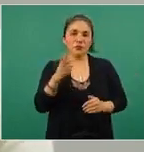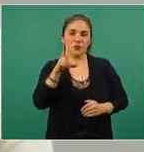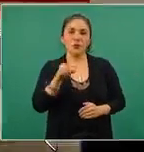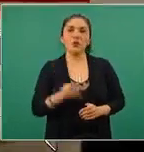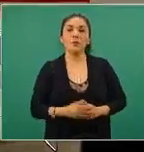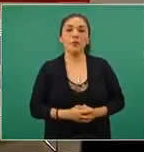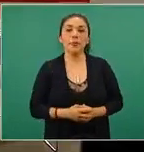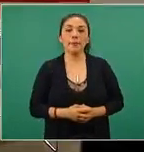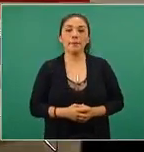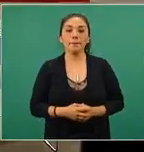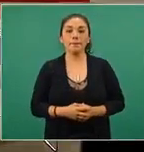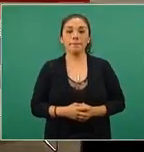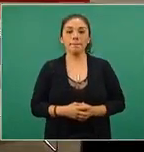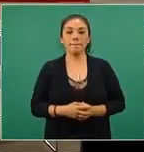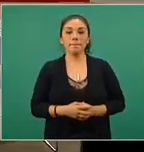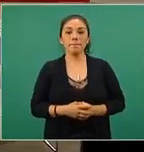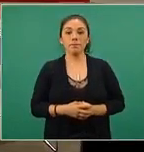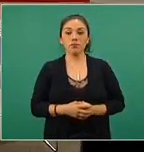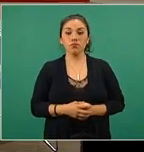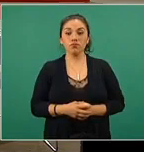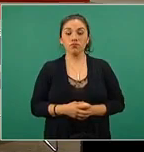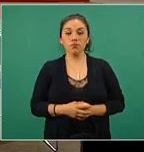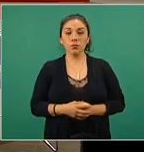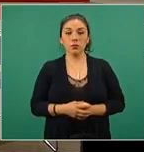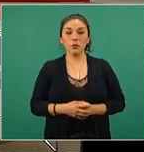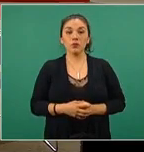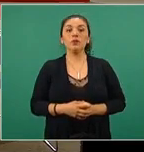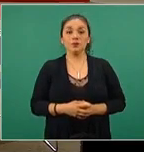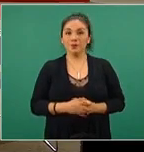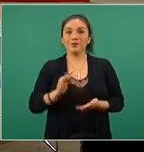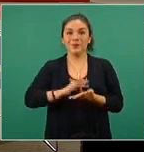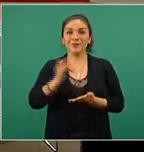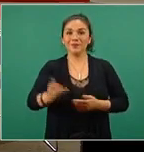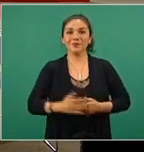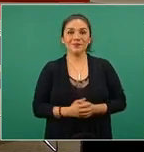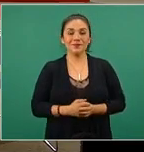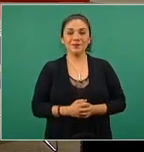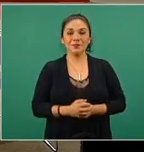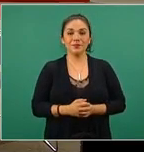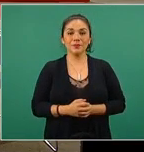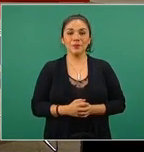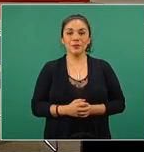población. Me refiero a casos sospechosos. Muchas gracias.